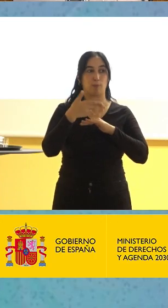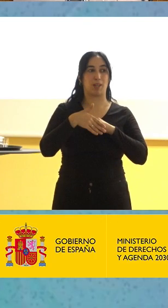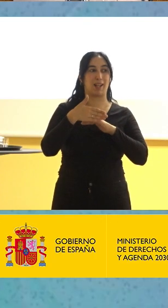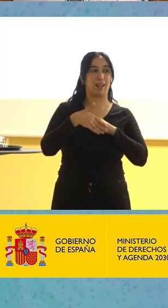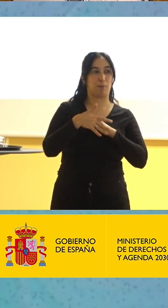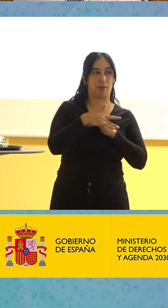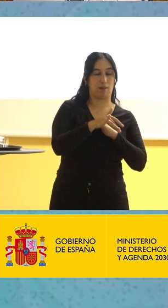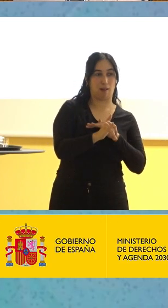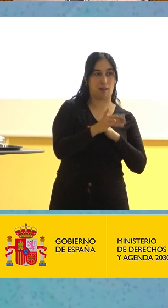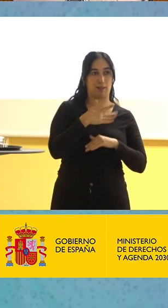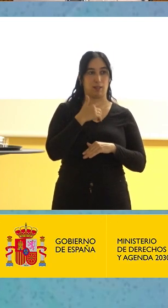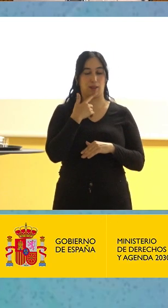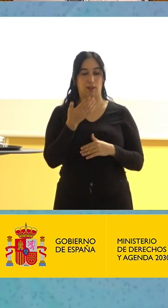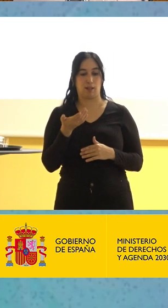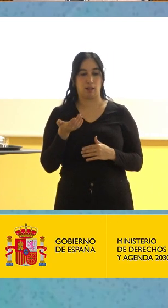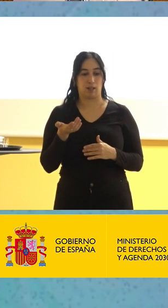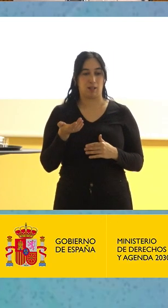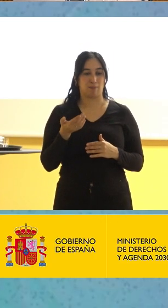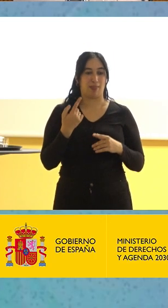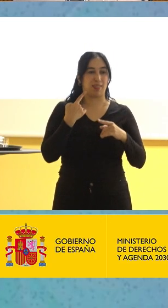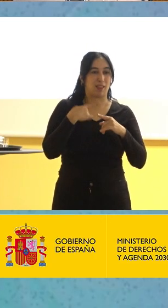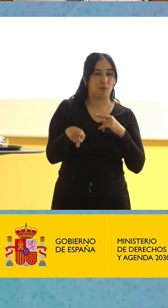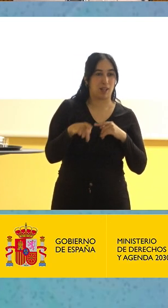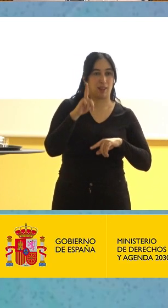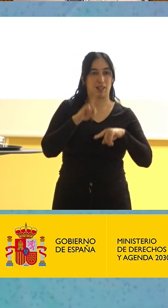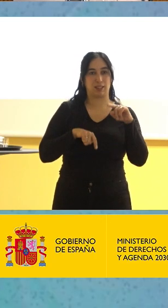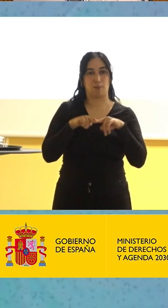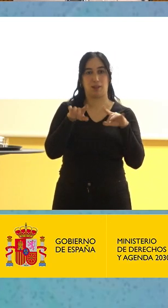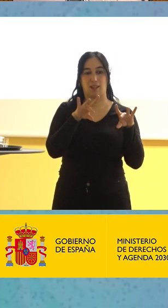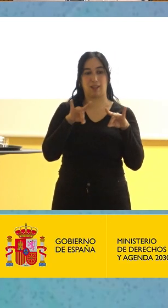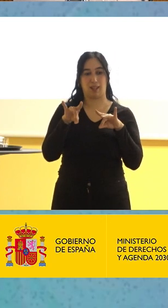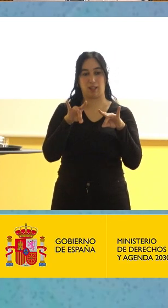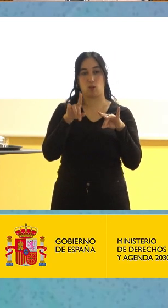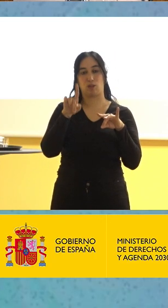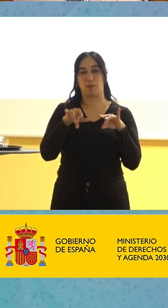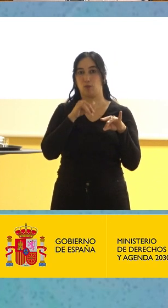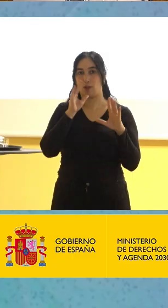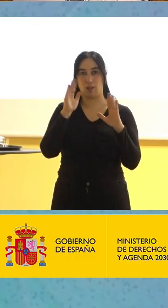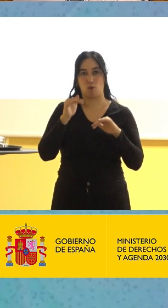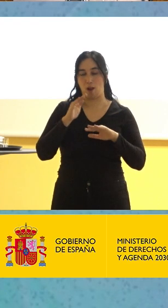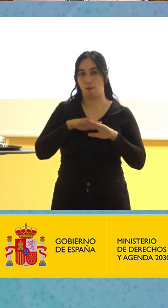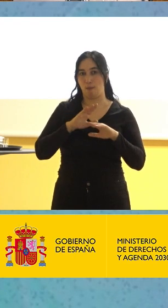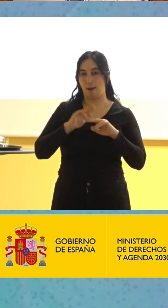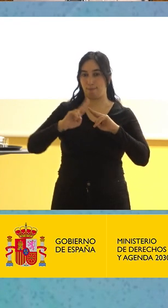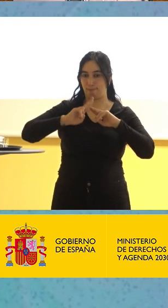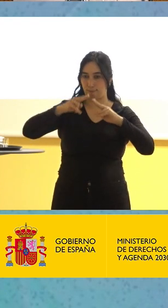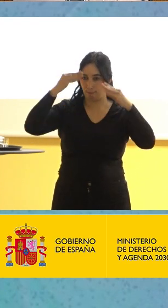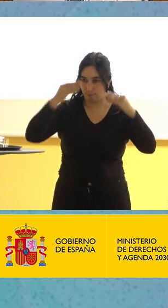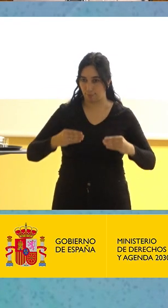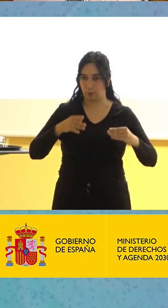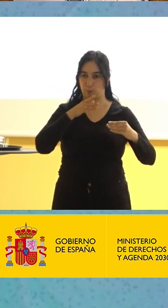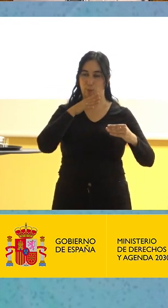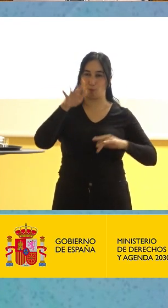ilimitados, son desiguales según los territorios e insuficientes para responder a la